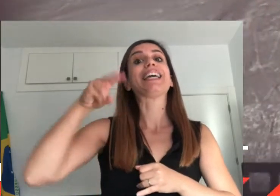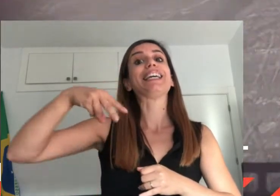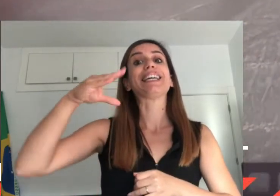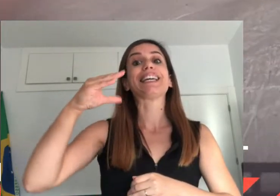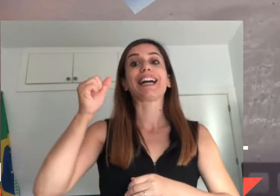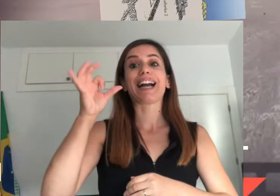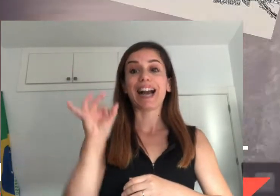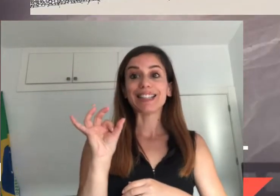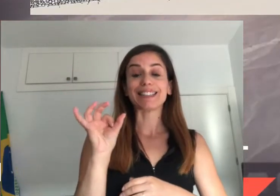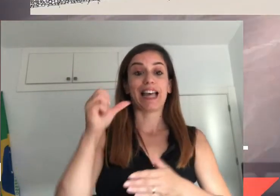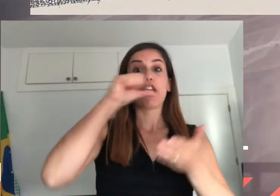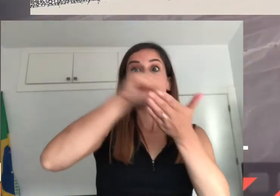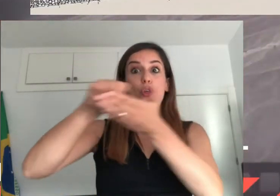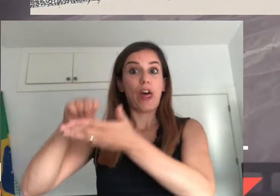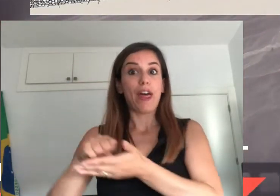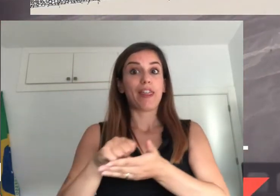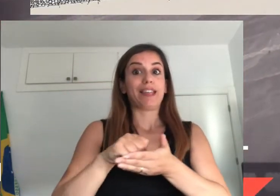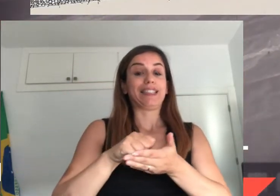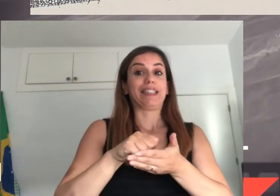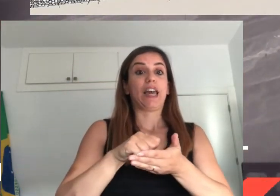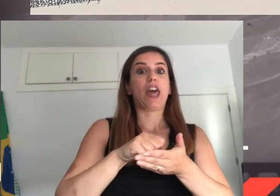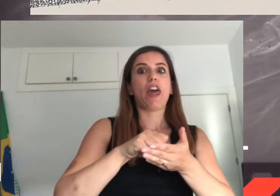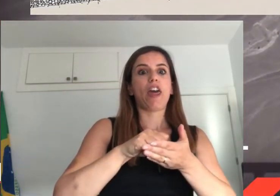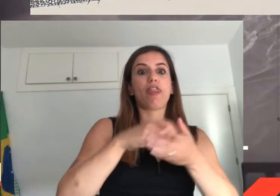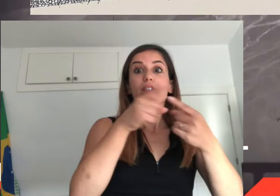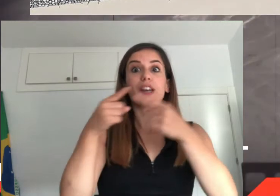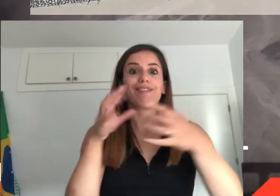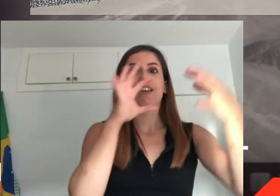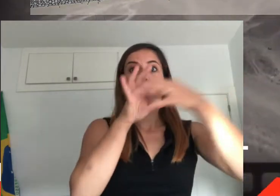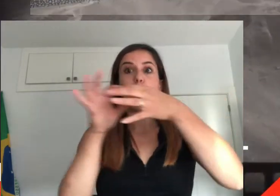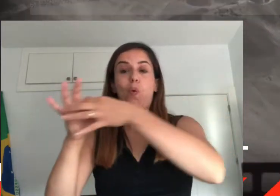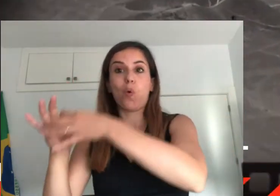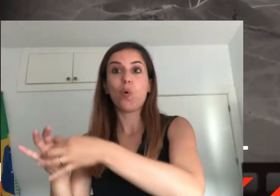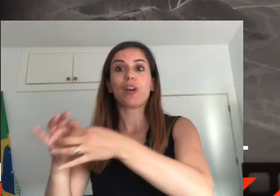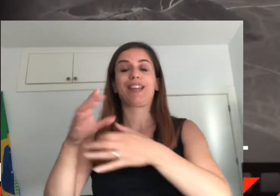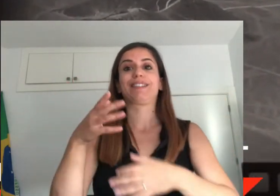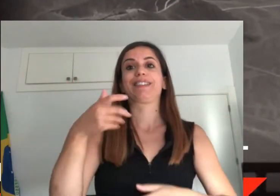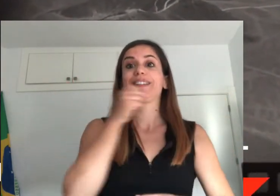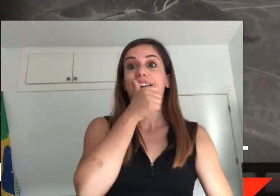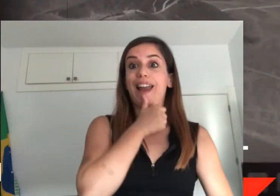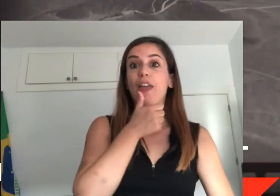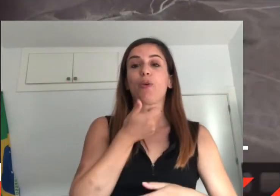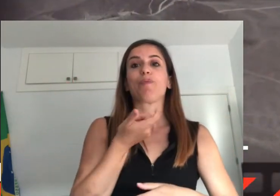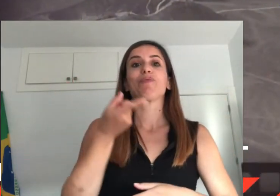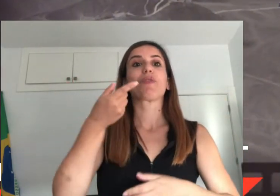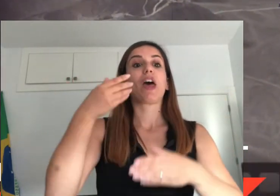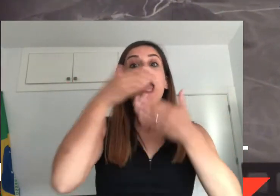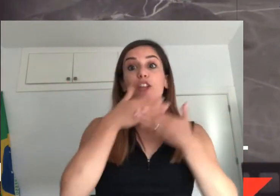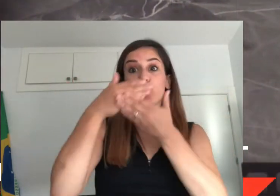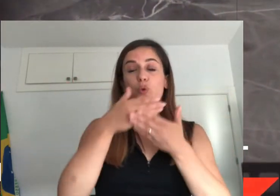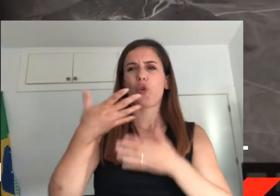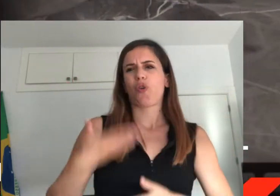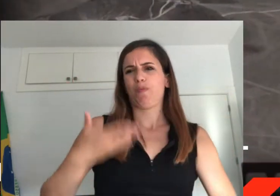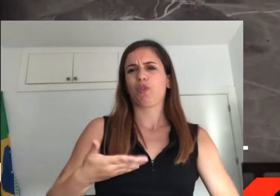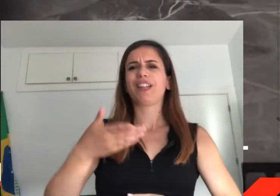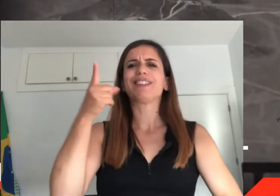Cuzco con otros lugares sagrados. Y dentro de esos estudios serios, pues también está Reichard, que nos dice